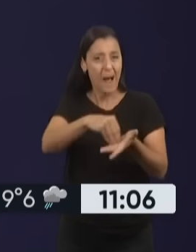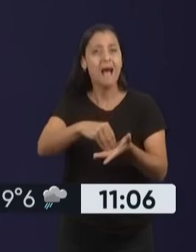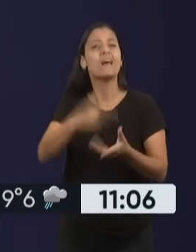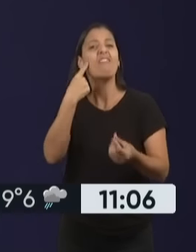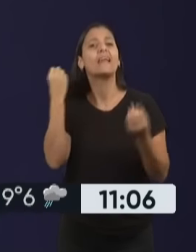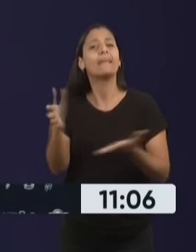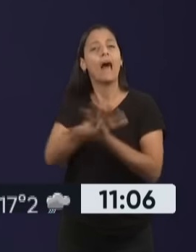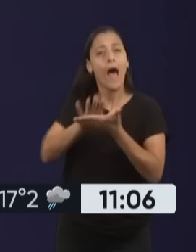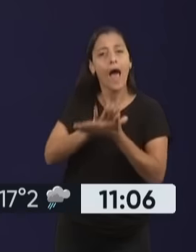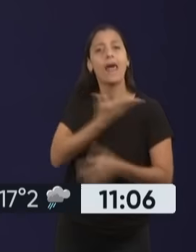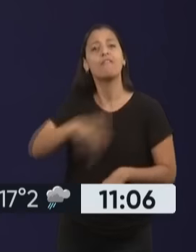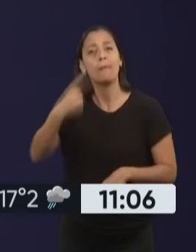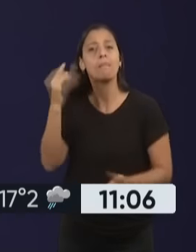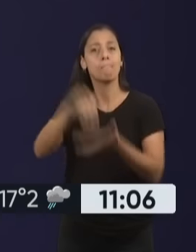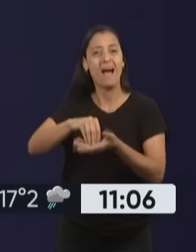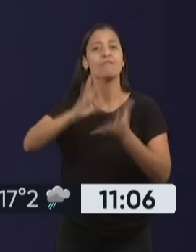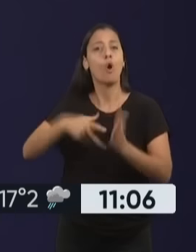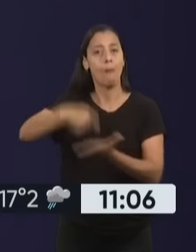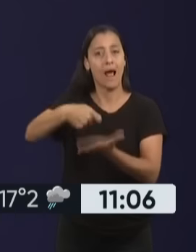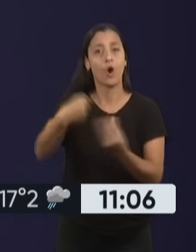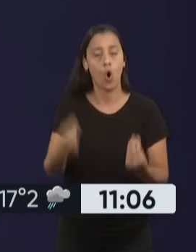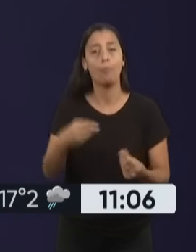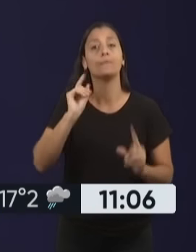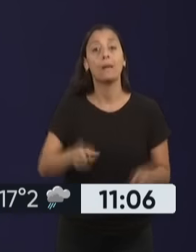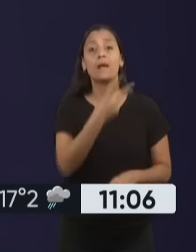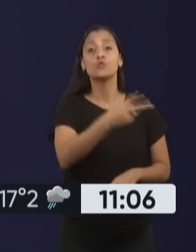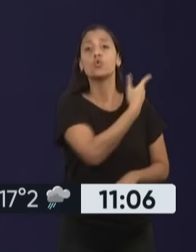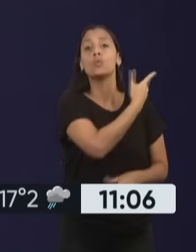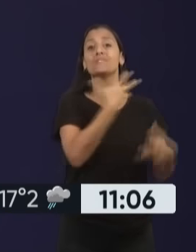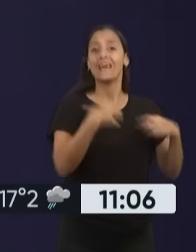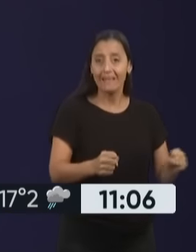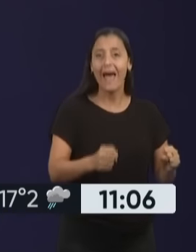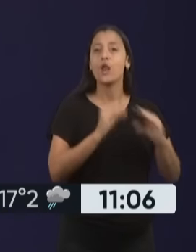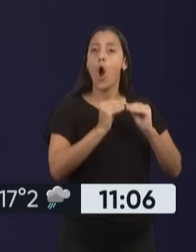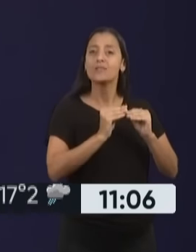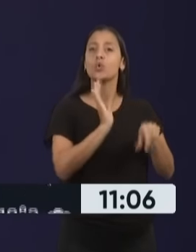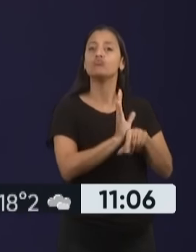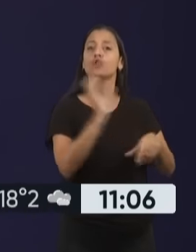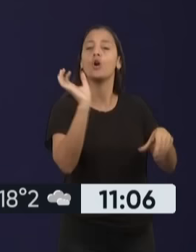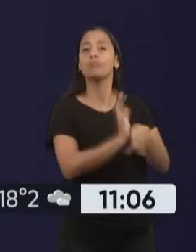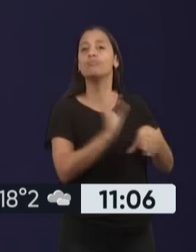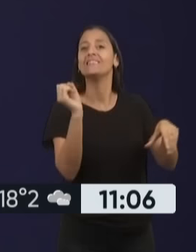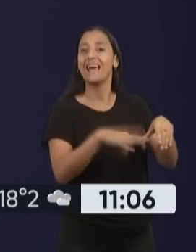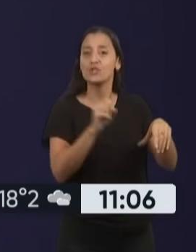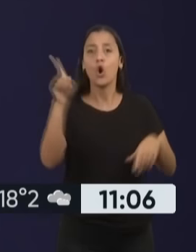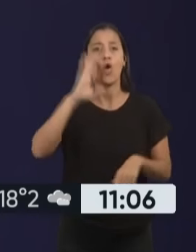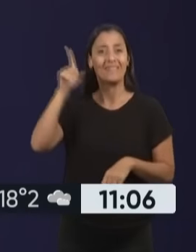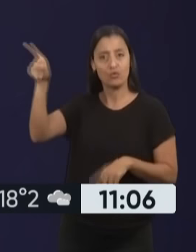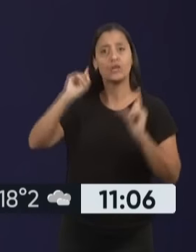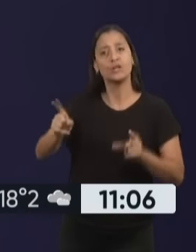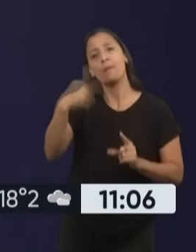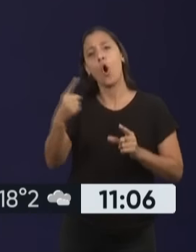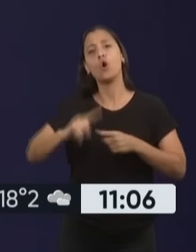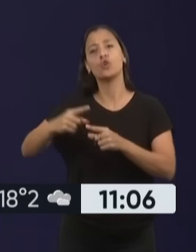programa en otro orden de cosas el subsecretario de asuntos internacionales del departamento del tesoro de los Estados Unidos unid junto a otros